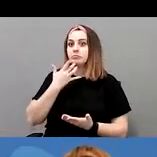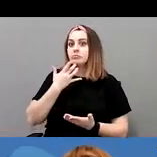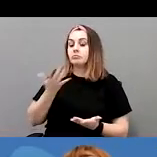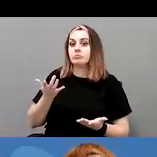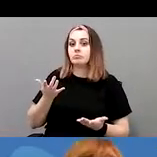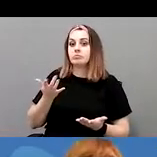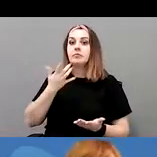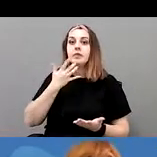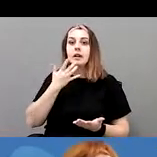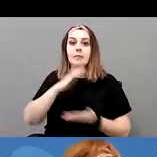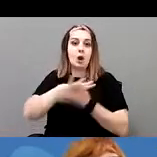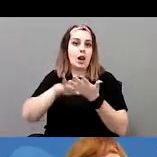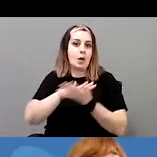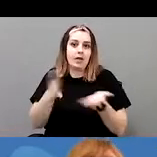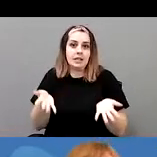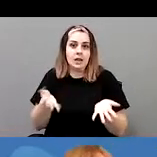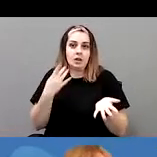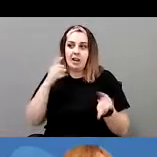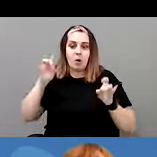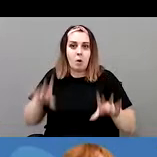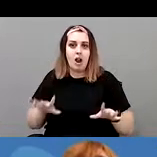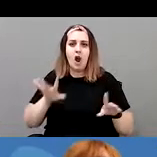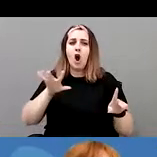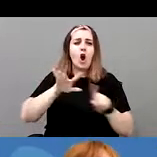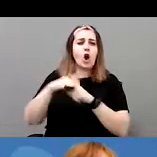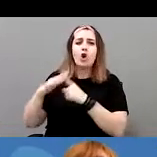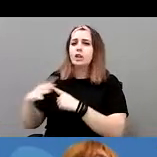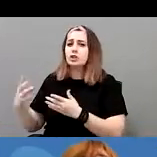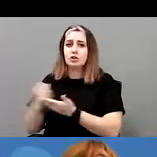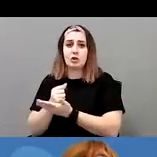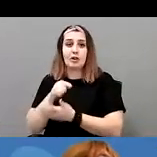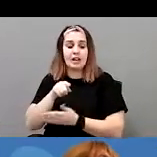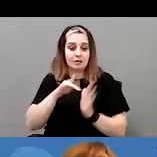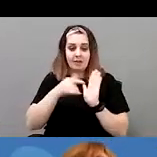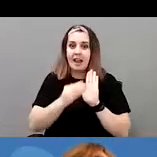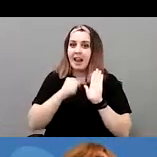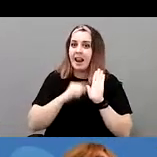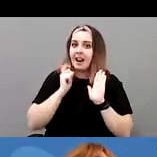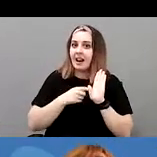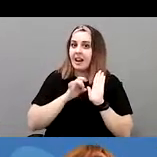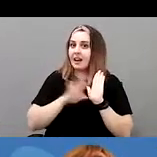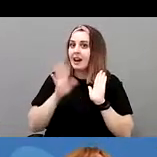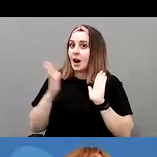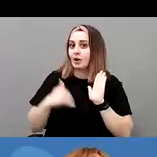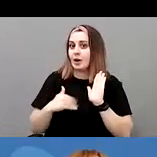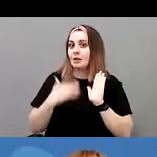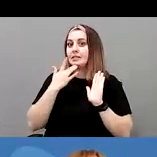con por ejemplo la lengua de signos, en todos los contextos, eso no queda claro. Y claro, si realmente hacemos un reglamento de